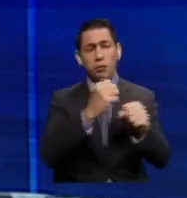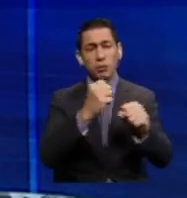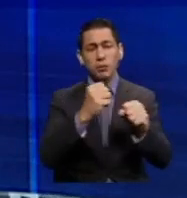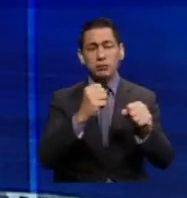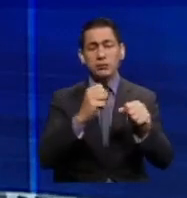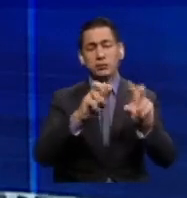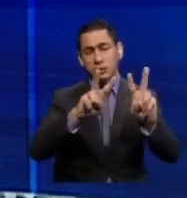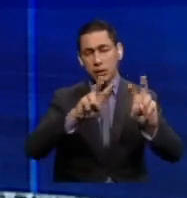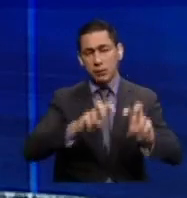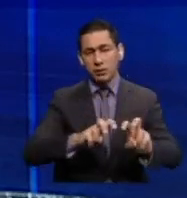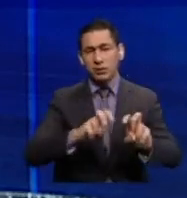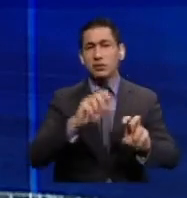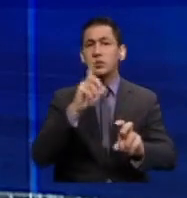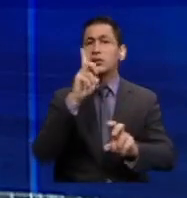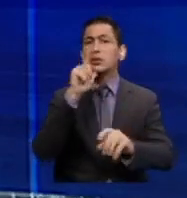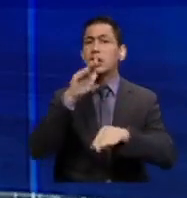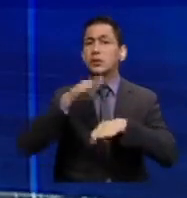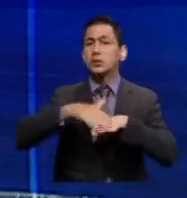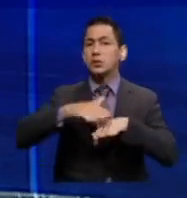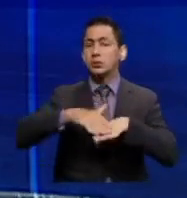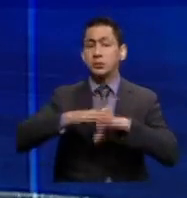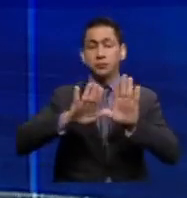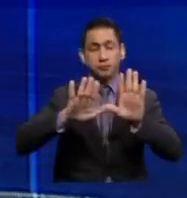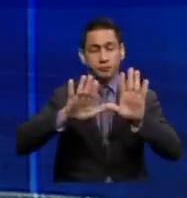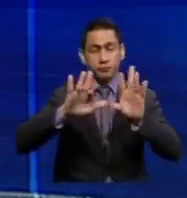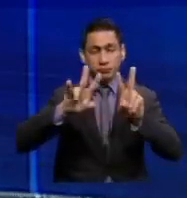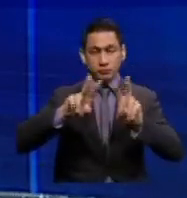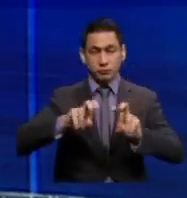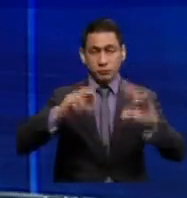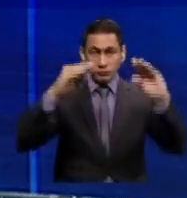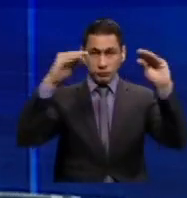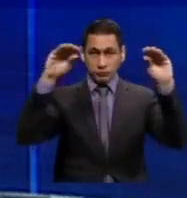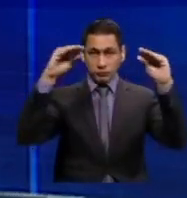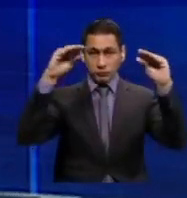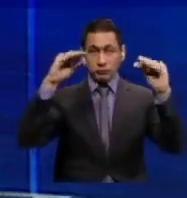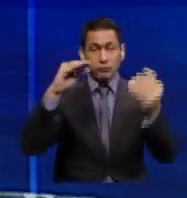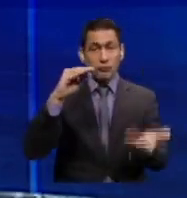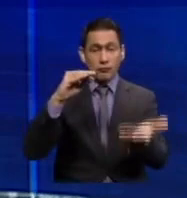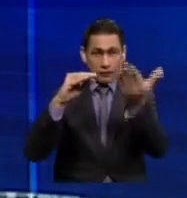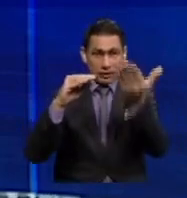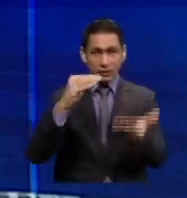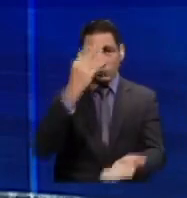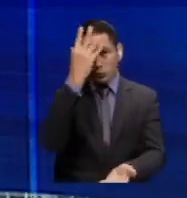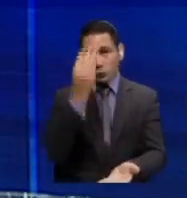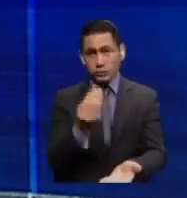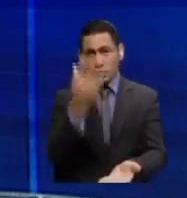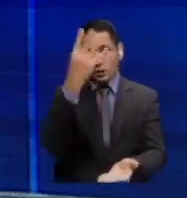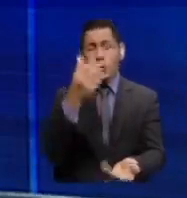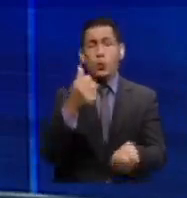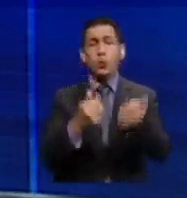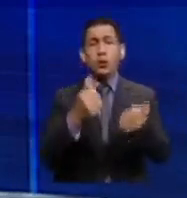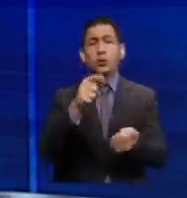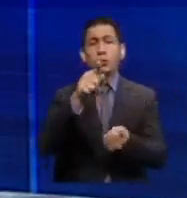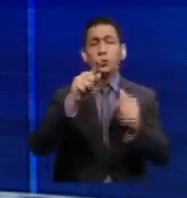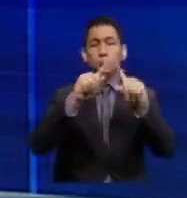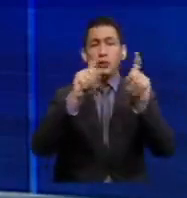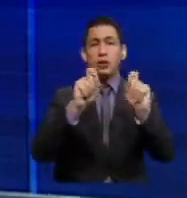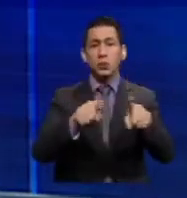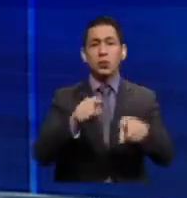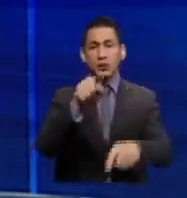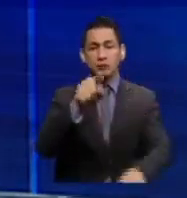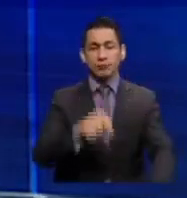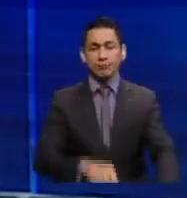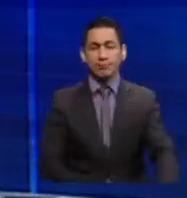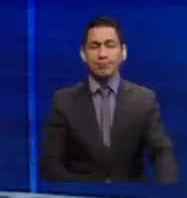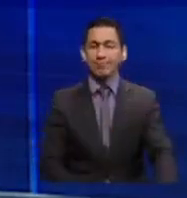identidades, etcétera. Recordemos, acá por el sector hay cámaras de seguridad. Gisela, muy buenos días. Coméntanos cuál es la consulta que tú nos tienes. ¿Qué